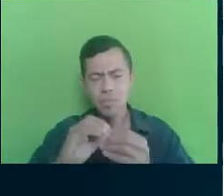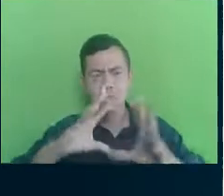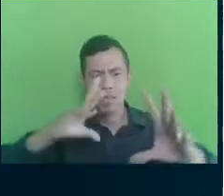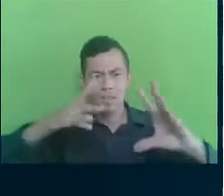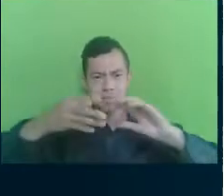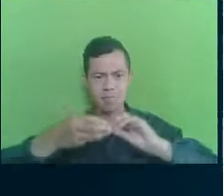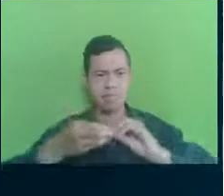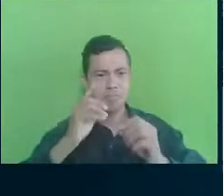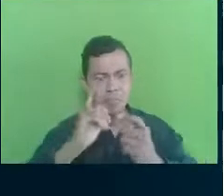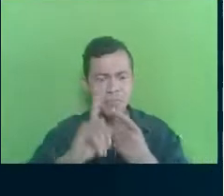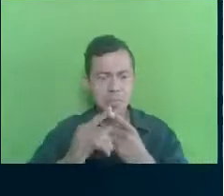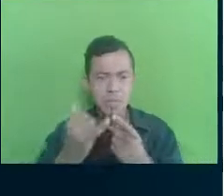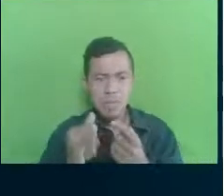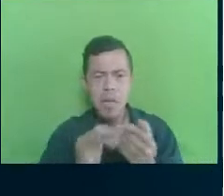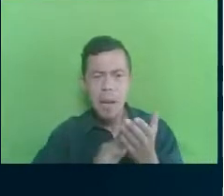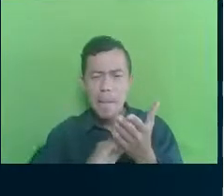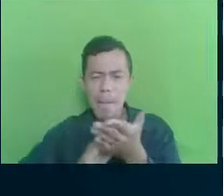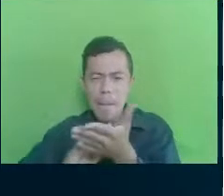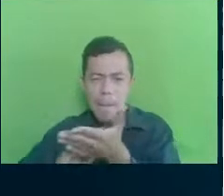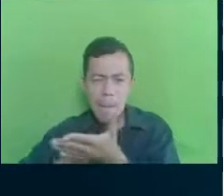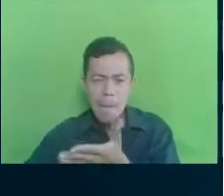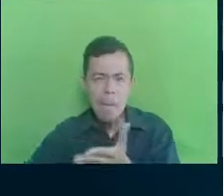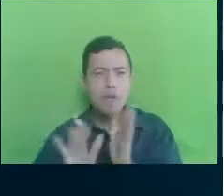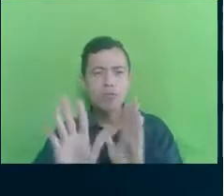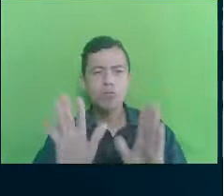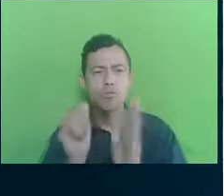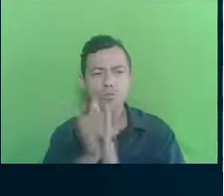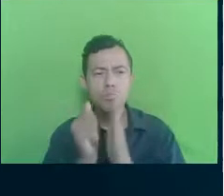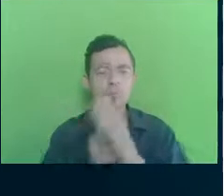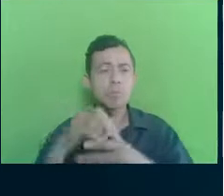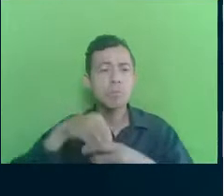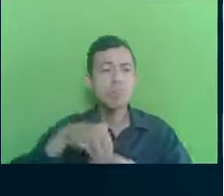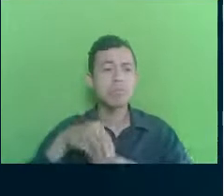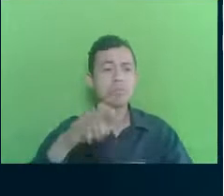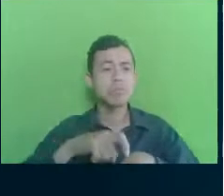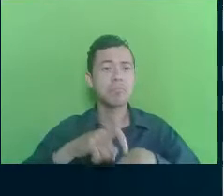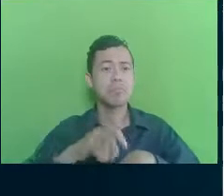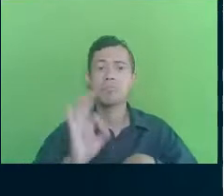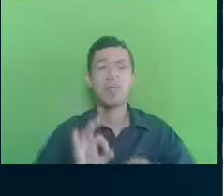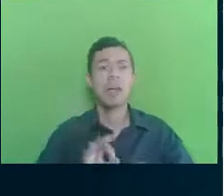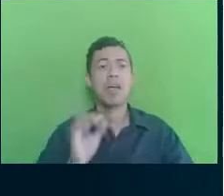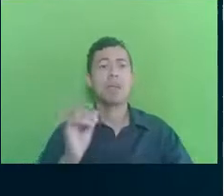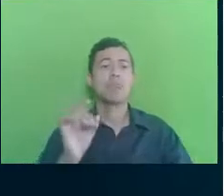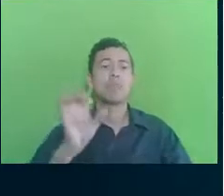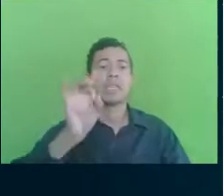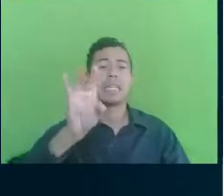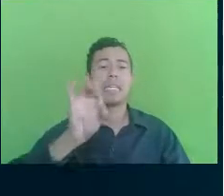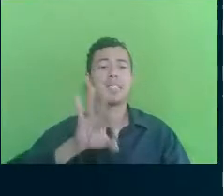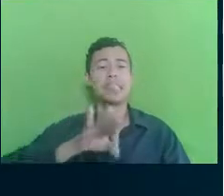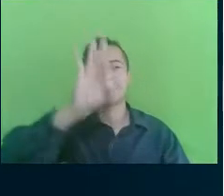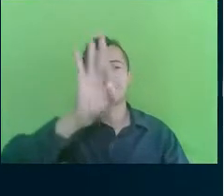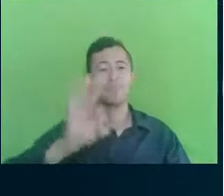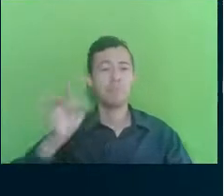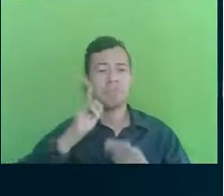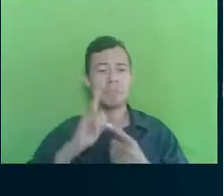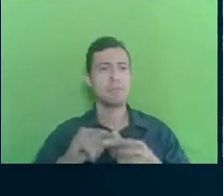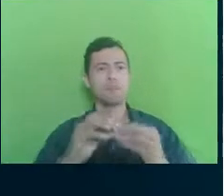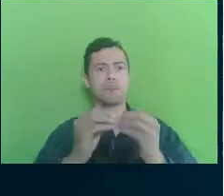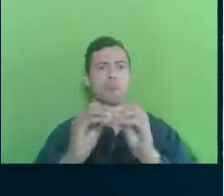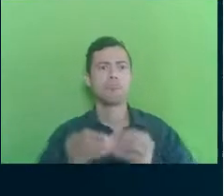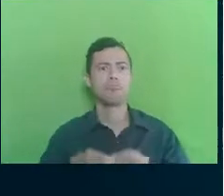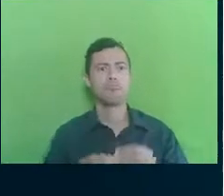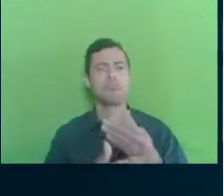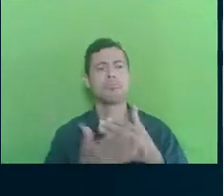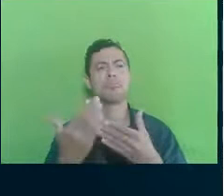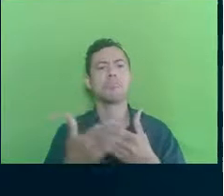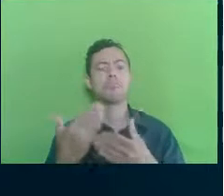uso, desarrollar el algoritmo en software, es lo que menos tiempo toma. Puede llegar a tomar entre un 10-15% del tiempo. Lo que